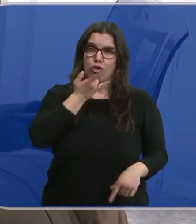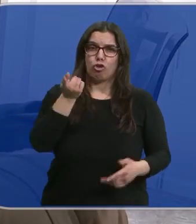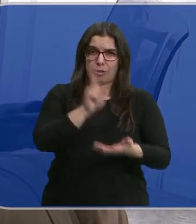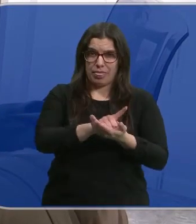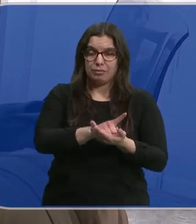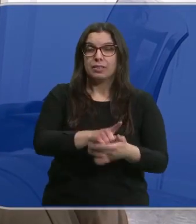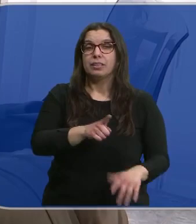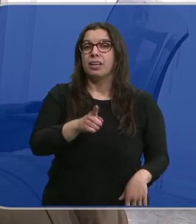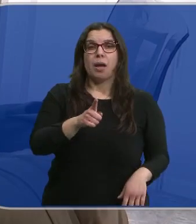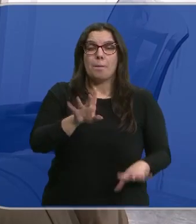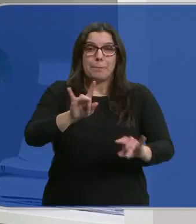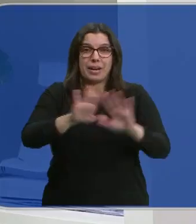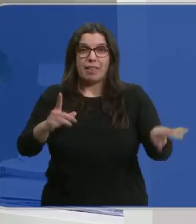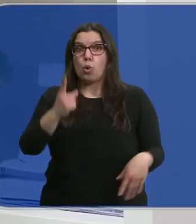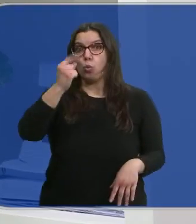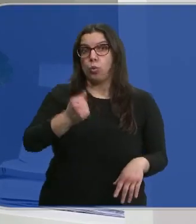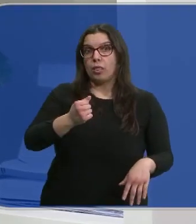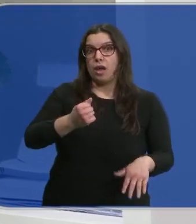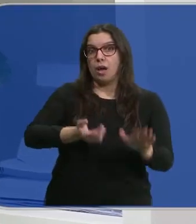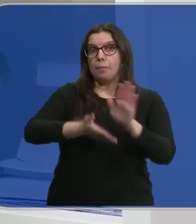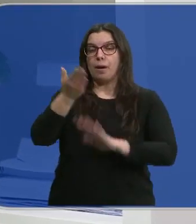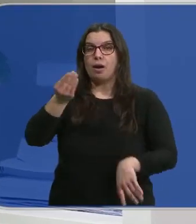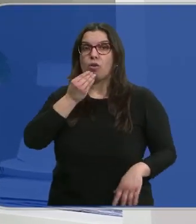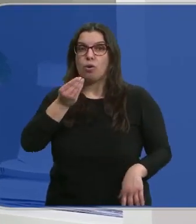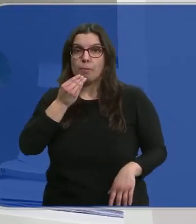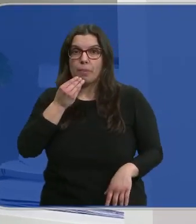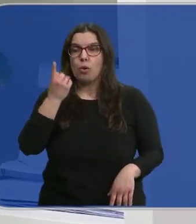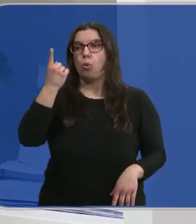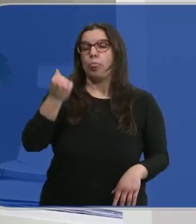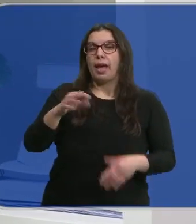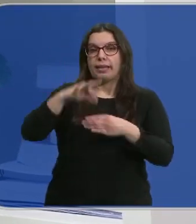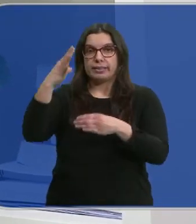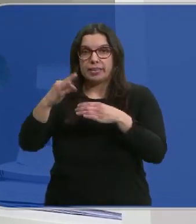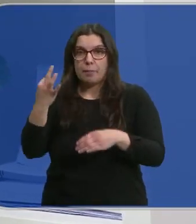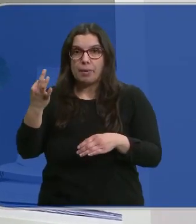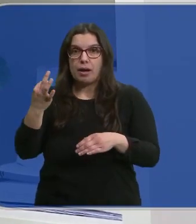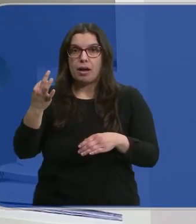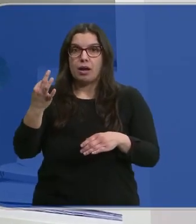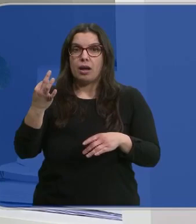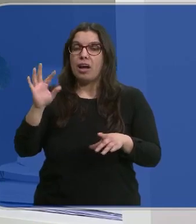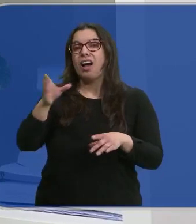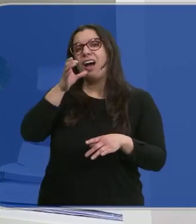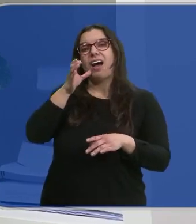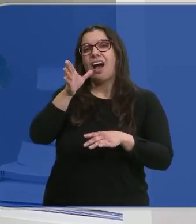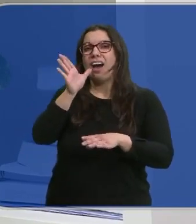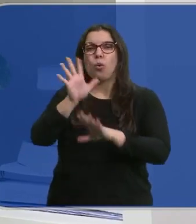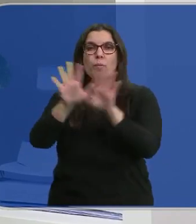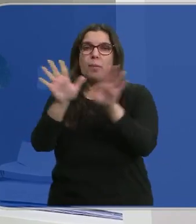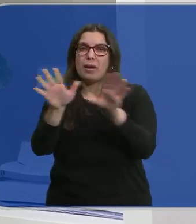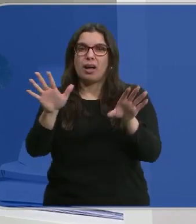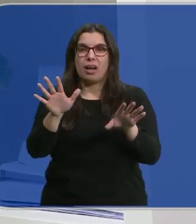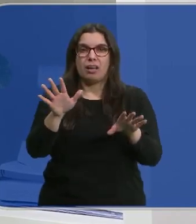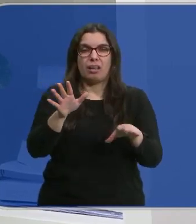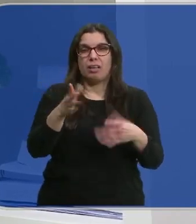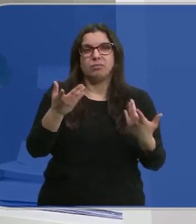No sirve de nada salir un día a comer o salir a tomar unas tapas Y no, yo quiero un botellín de agua y una tapa